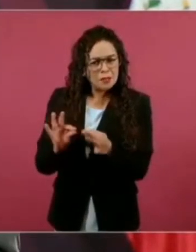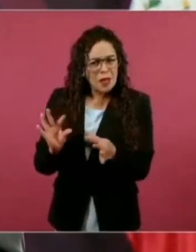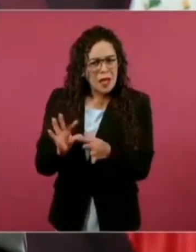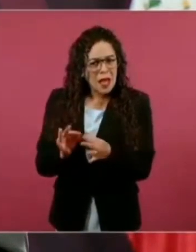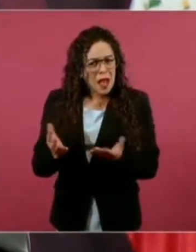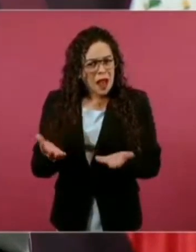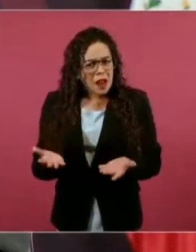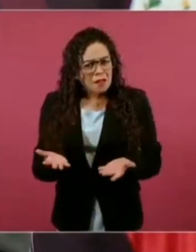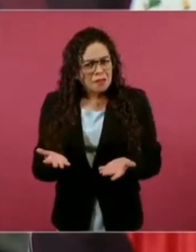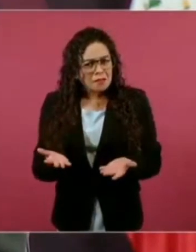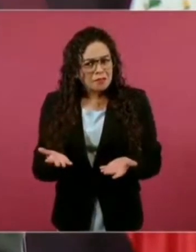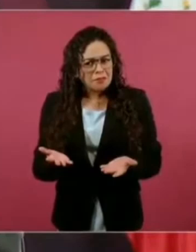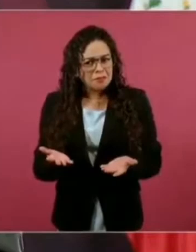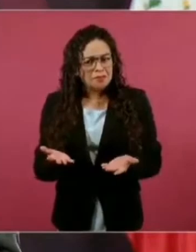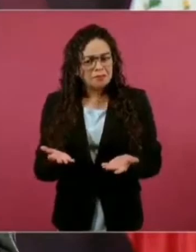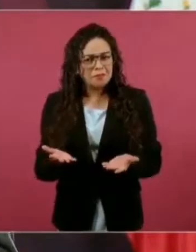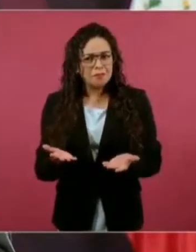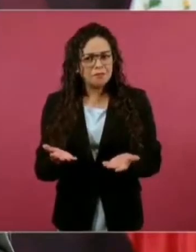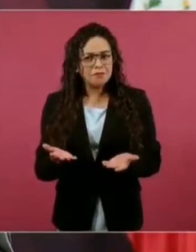¿Cómo explicar